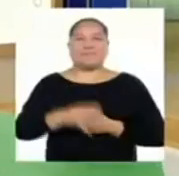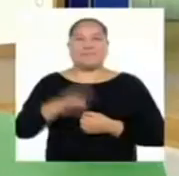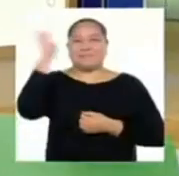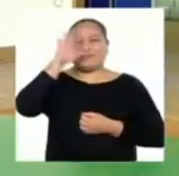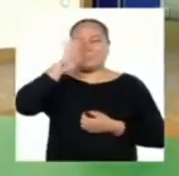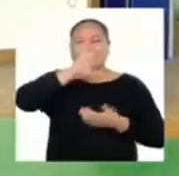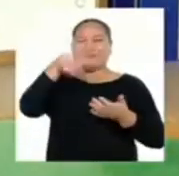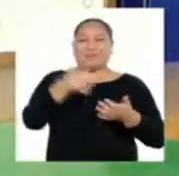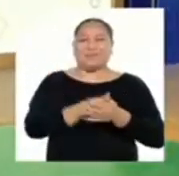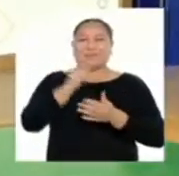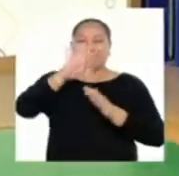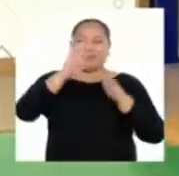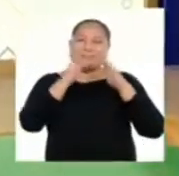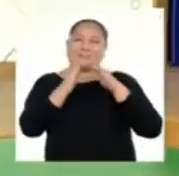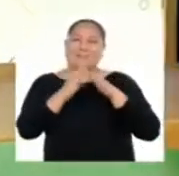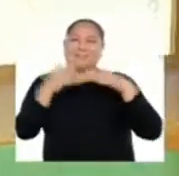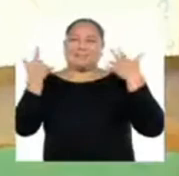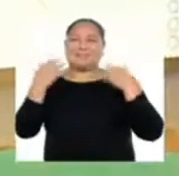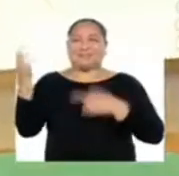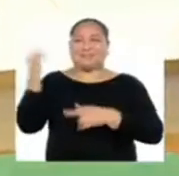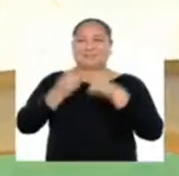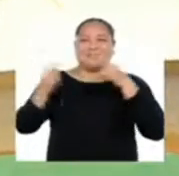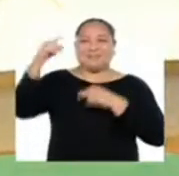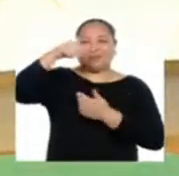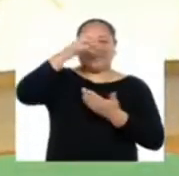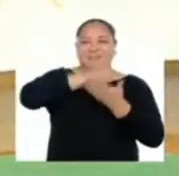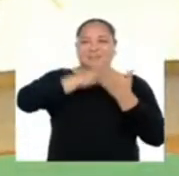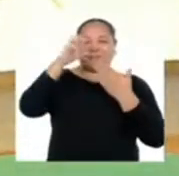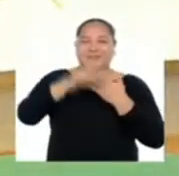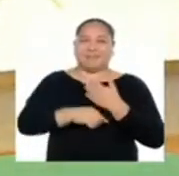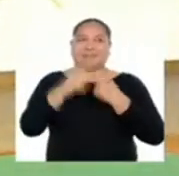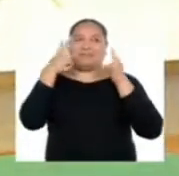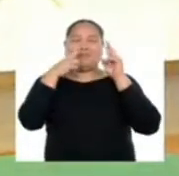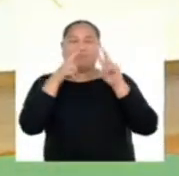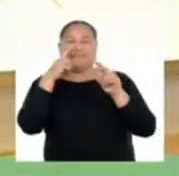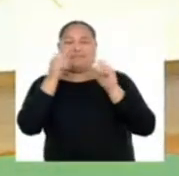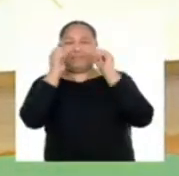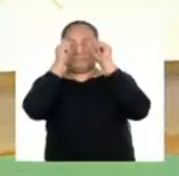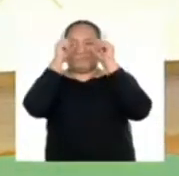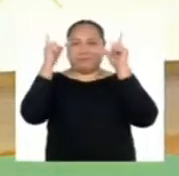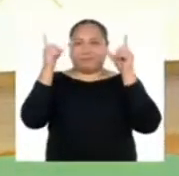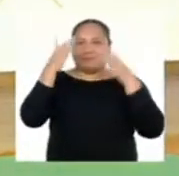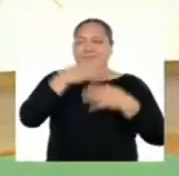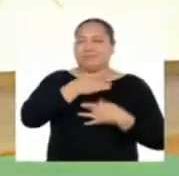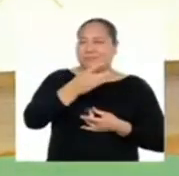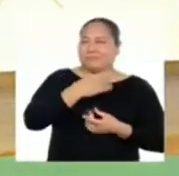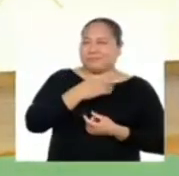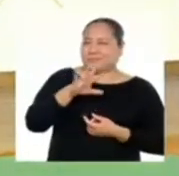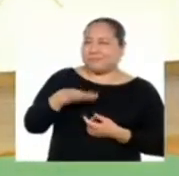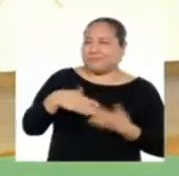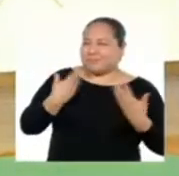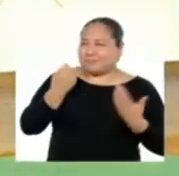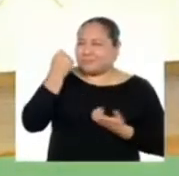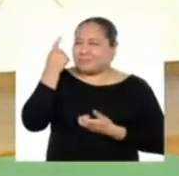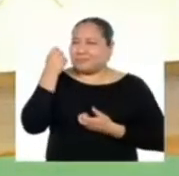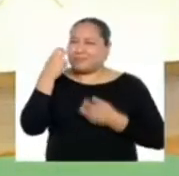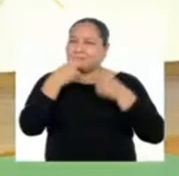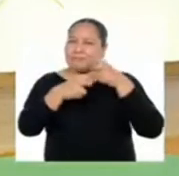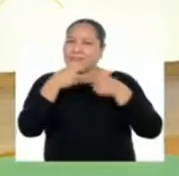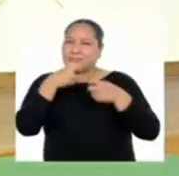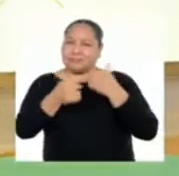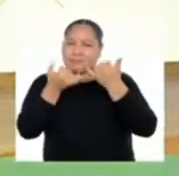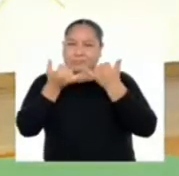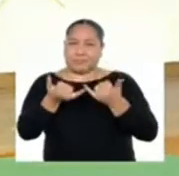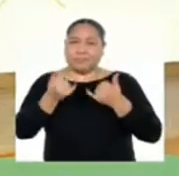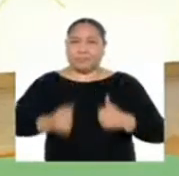Hola a todos y todas en casa. Ya regresamos con este programa que está resultando revelador y muy valioso para entender mejor las problemáticas que